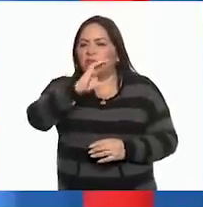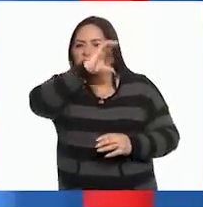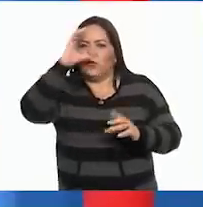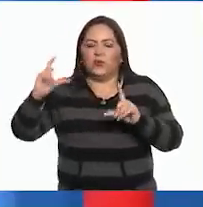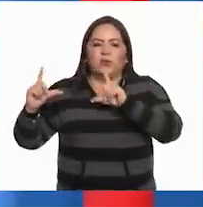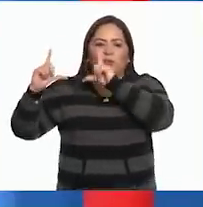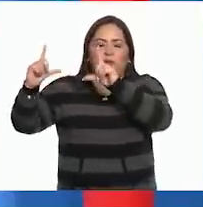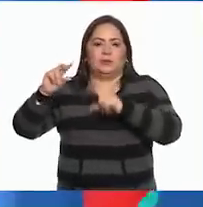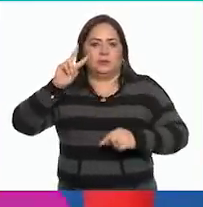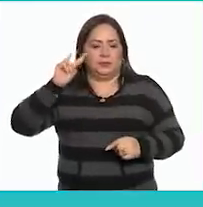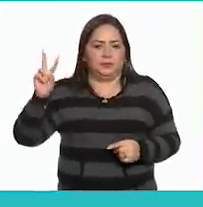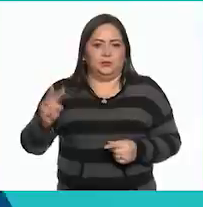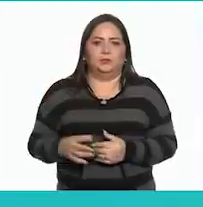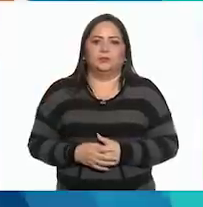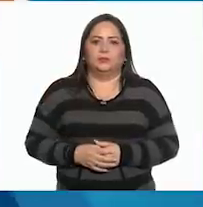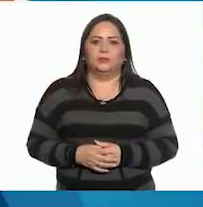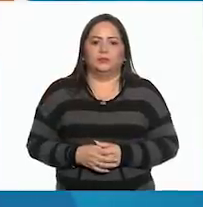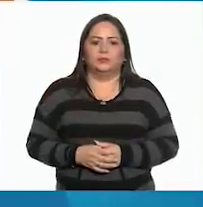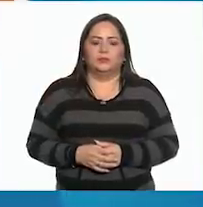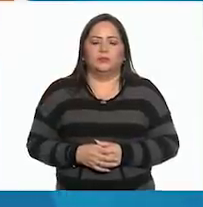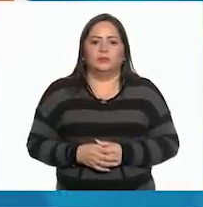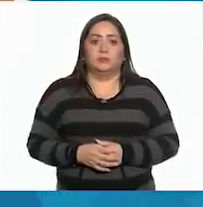que corresponde.